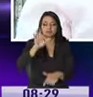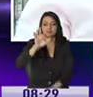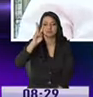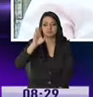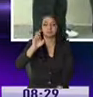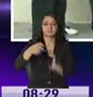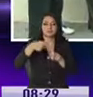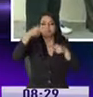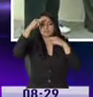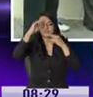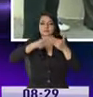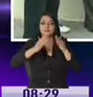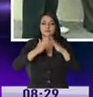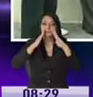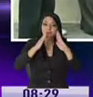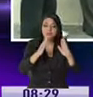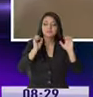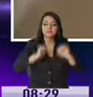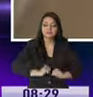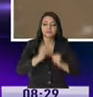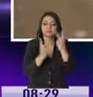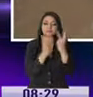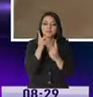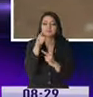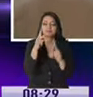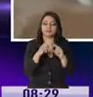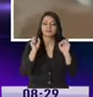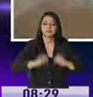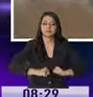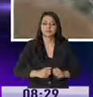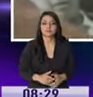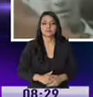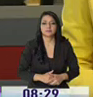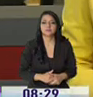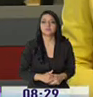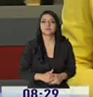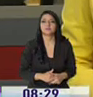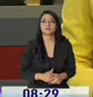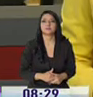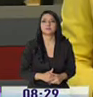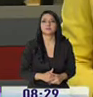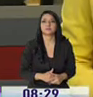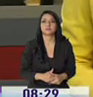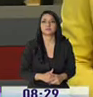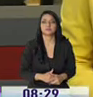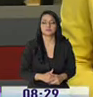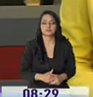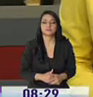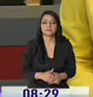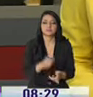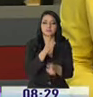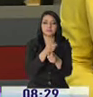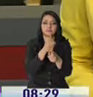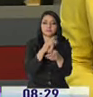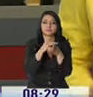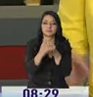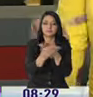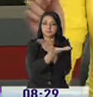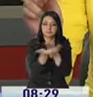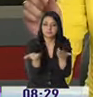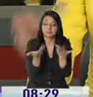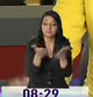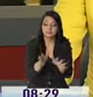y el primer noticiero de la comunidad van y visitan para que usted los conozca. Precisamente esa es la invitación que queremos hacerles. Que el Levi